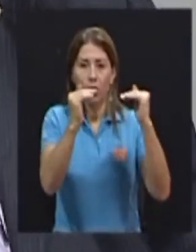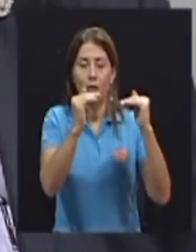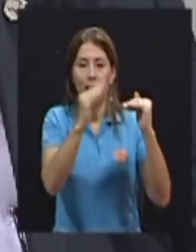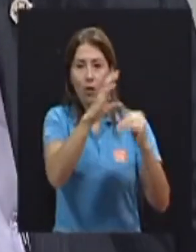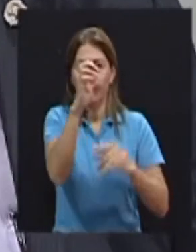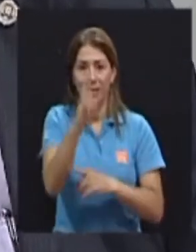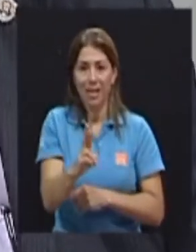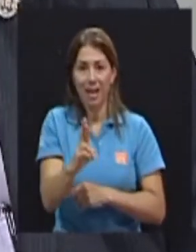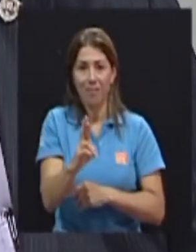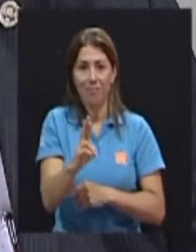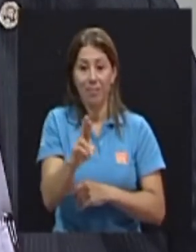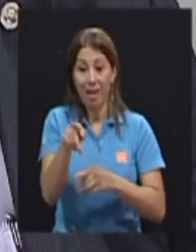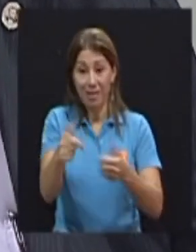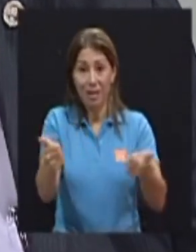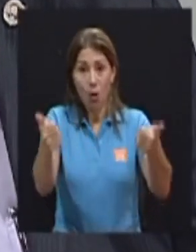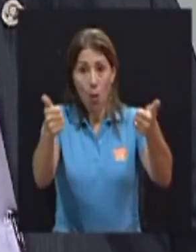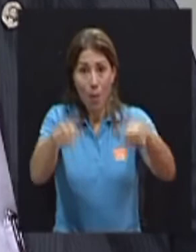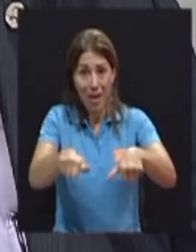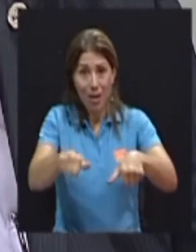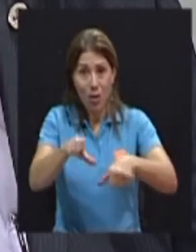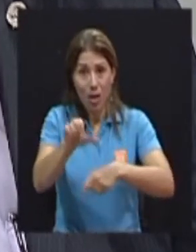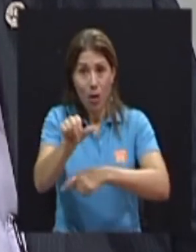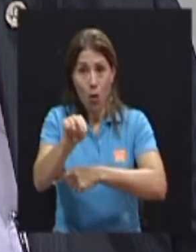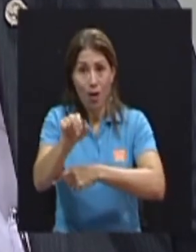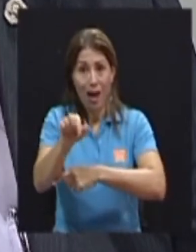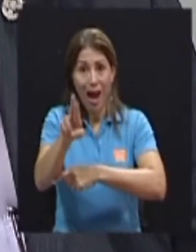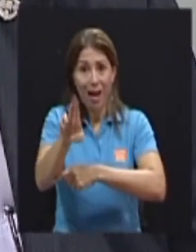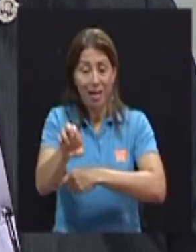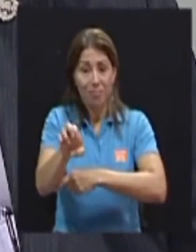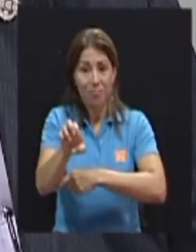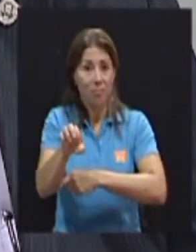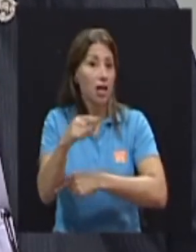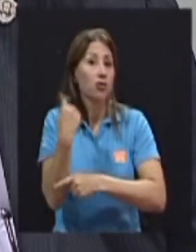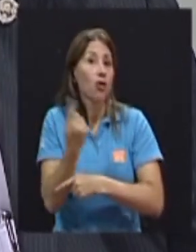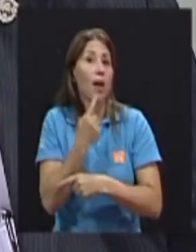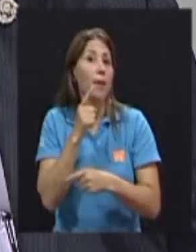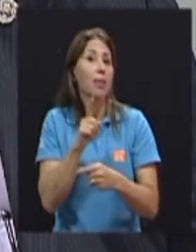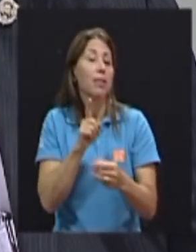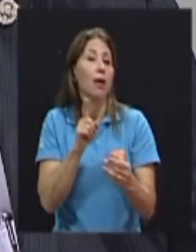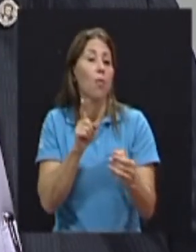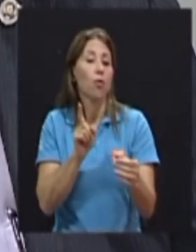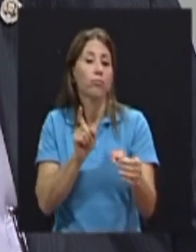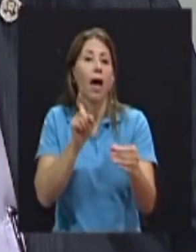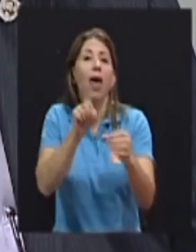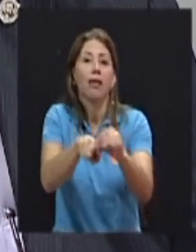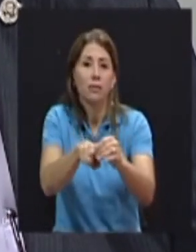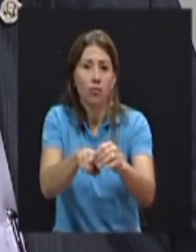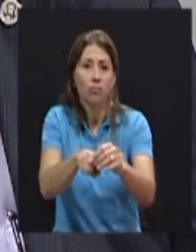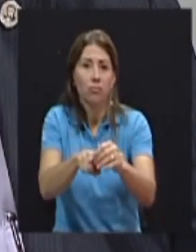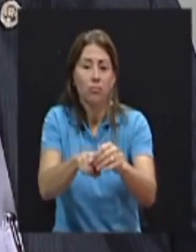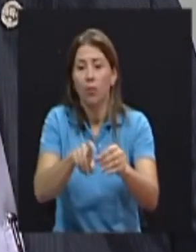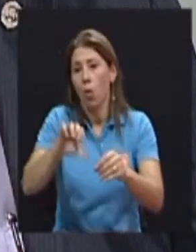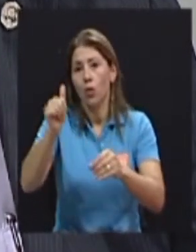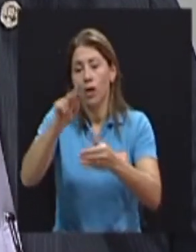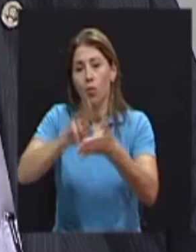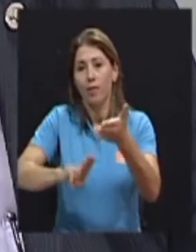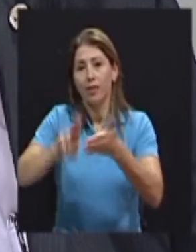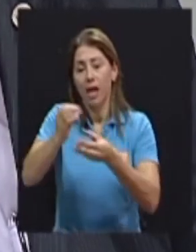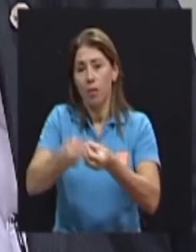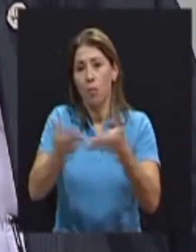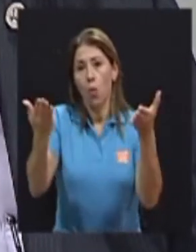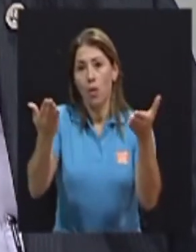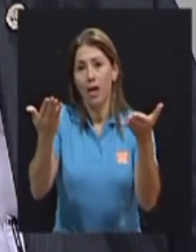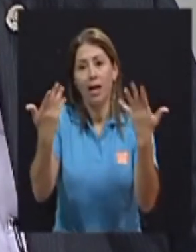CONARE es un convenio de adhesión, es decir, solo basta la adhesión de otra universidad pública para que se tenga